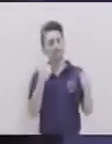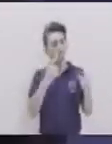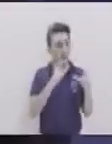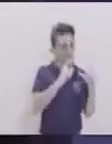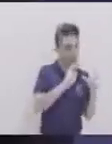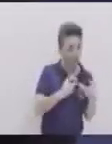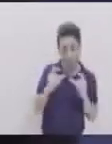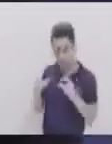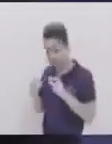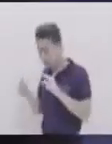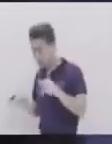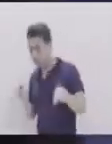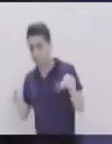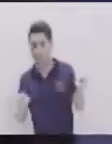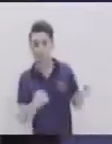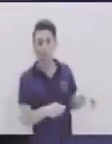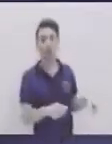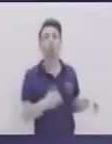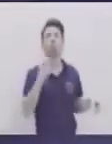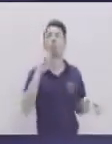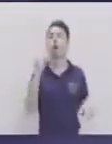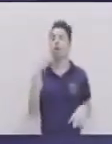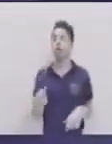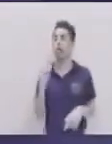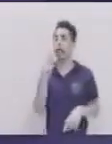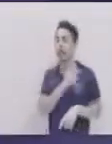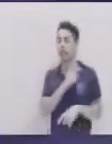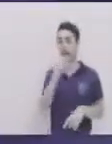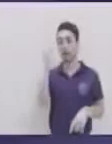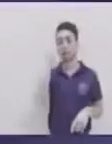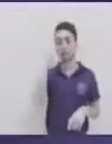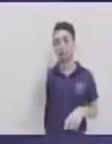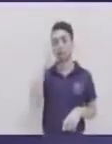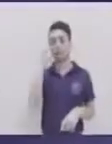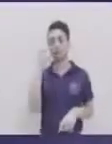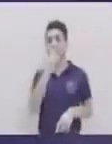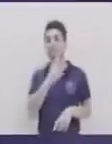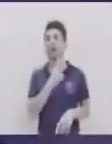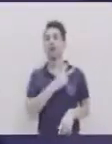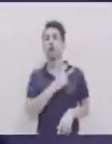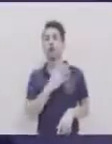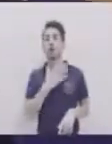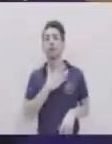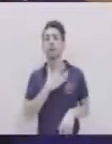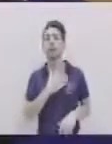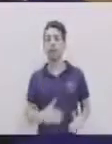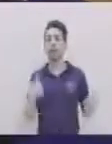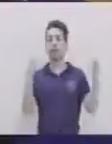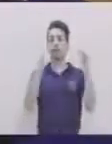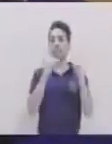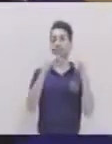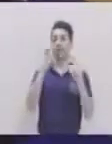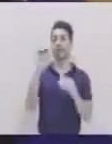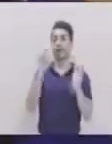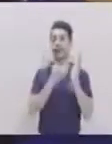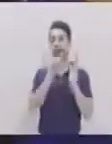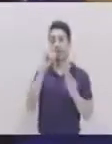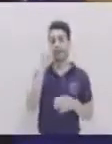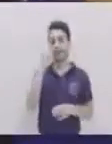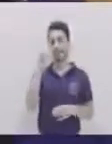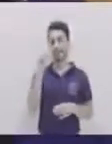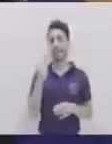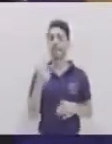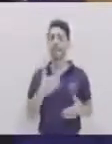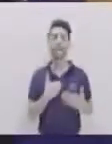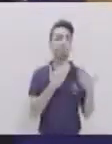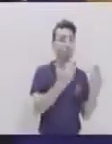eso? Ah, porque ella conocía el valor de la equidad, que significa